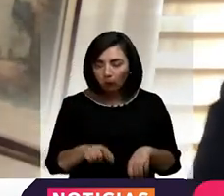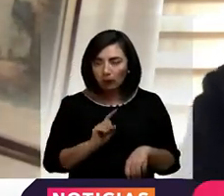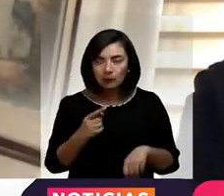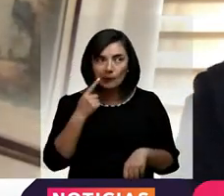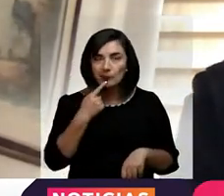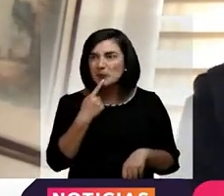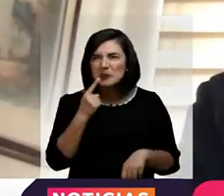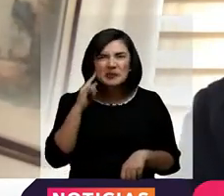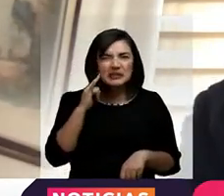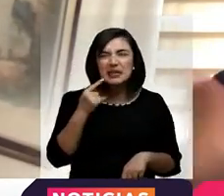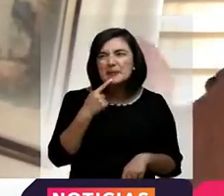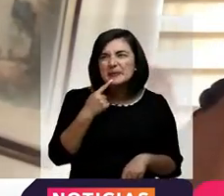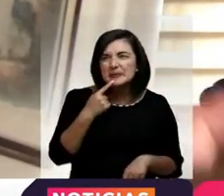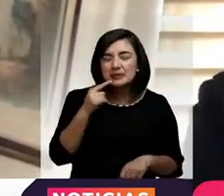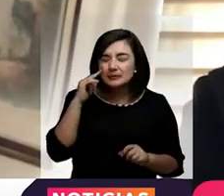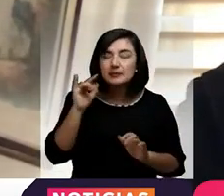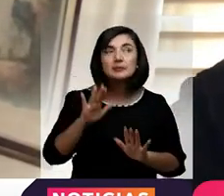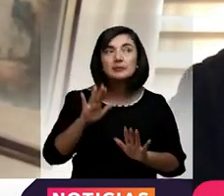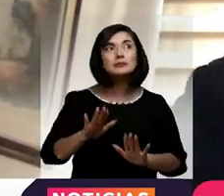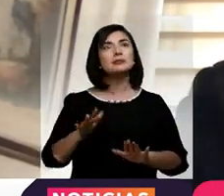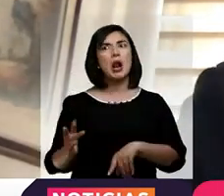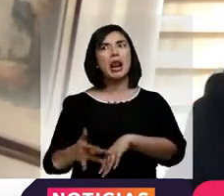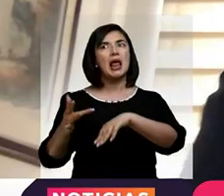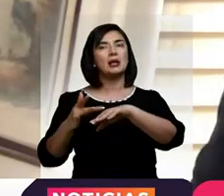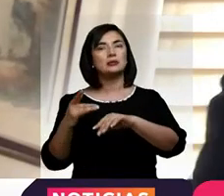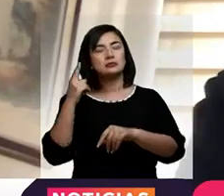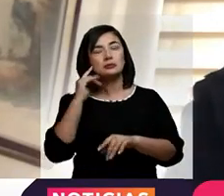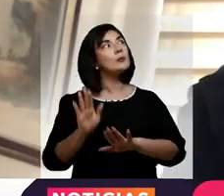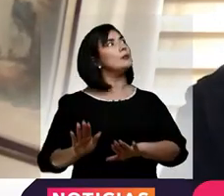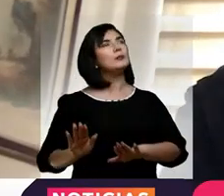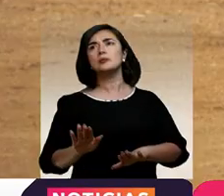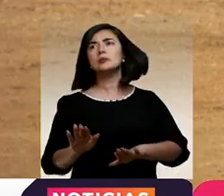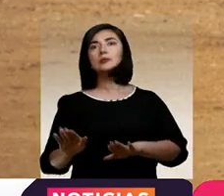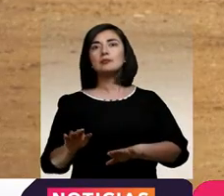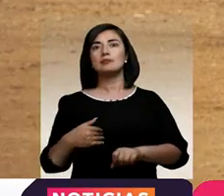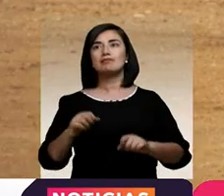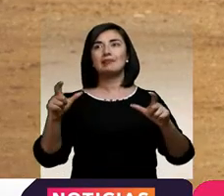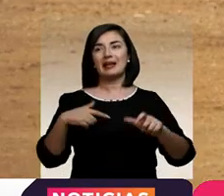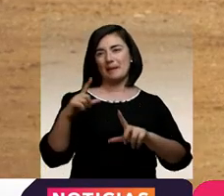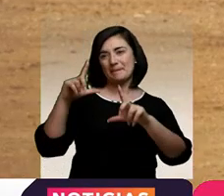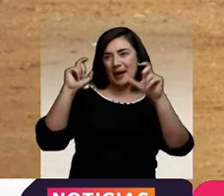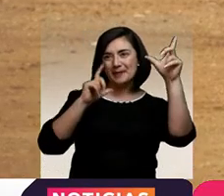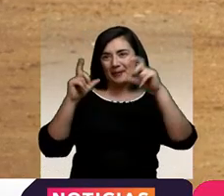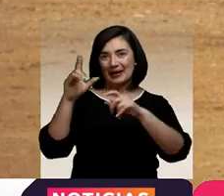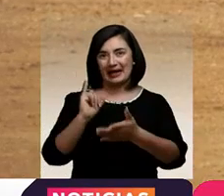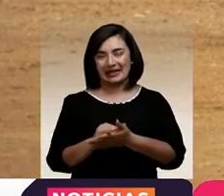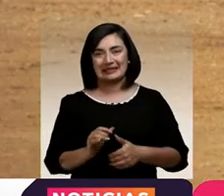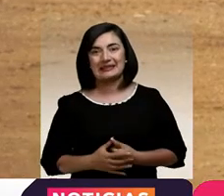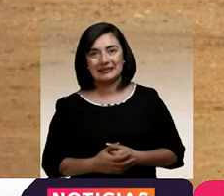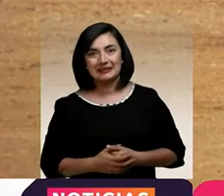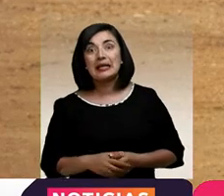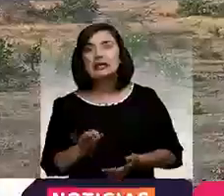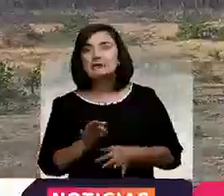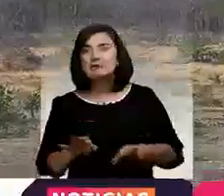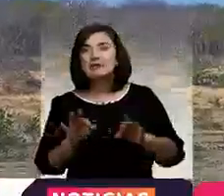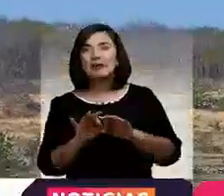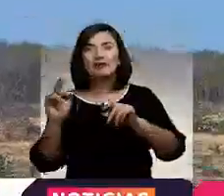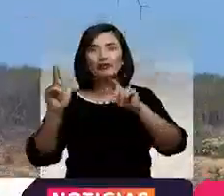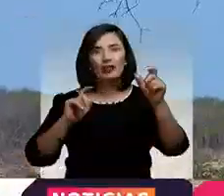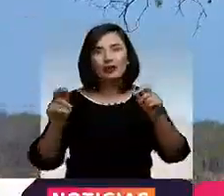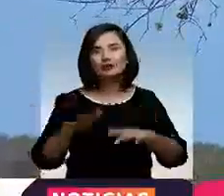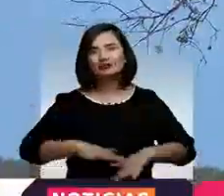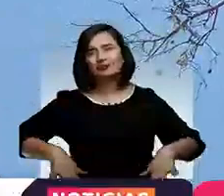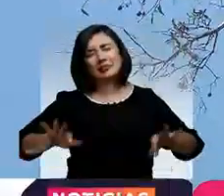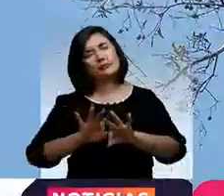no lo estimulamos de forma auditiva para que él entre en alerta. Un factor clave para la fotografía rural es la